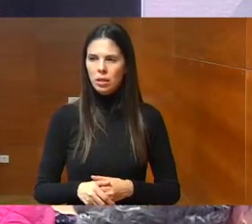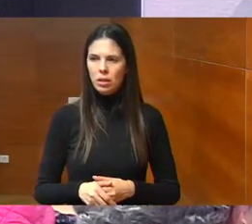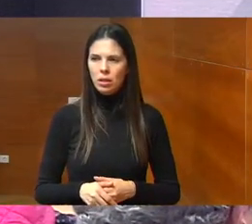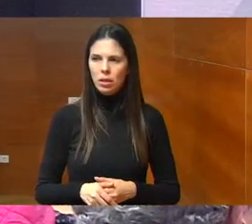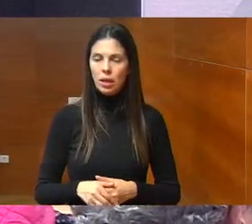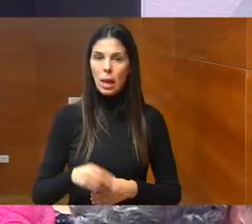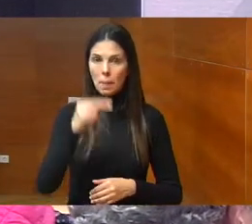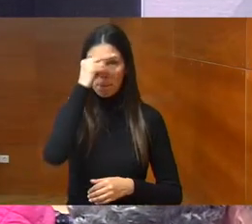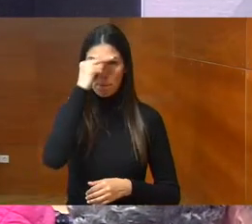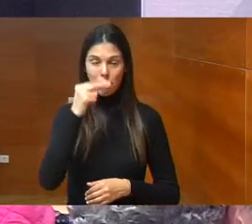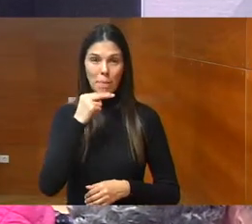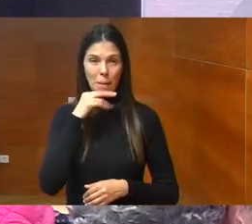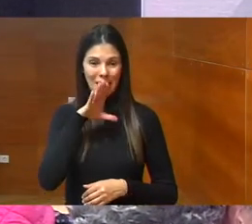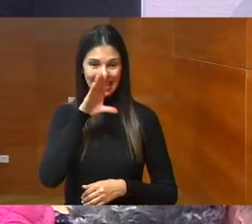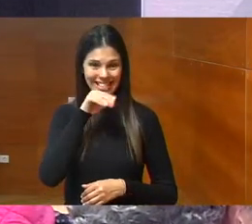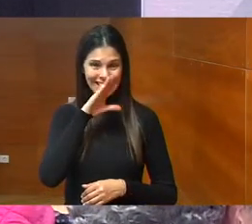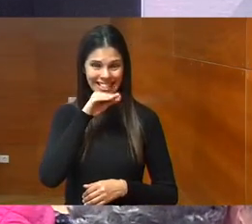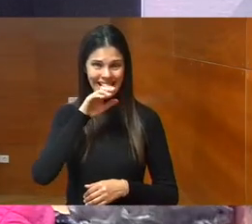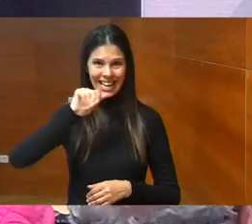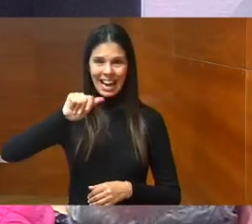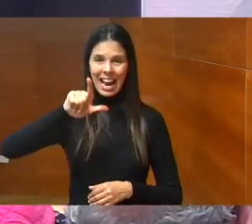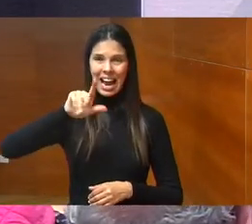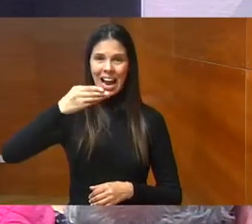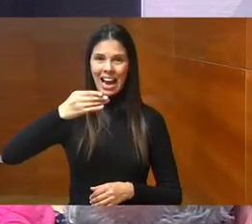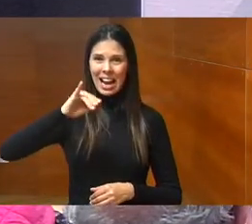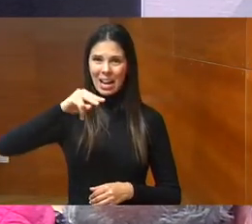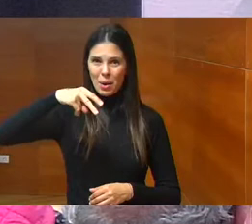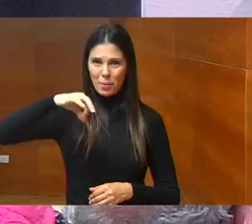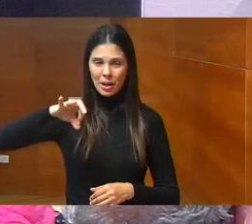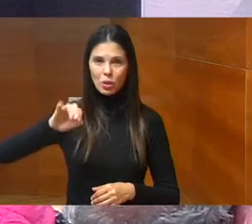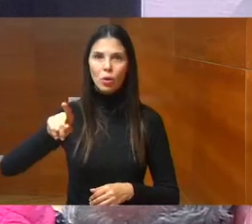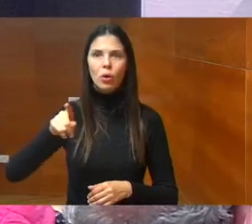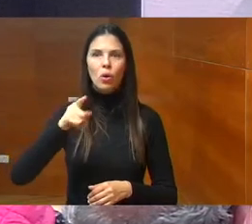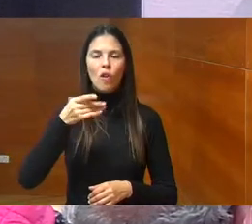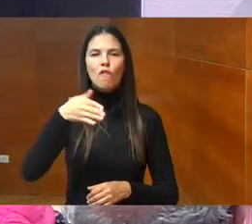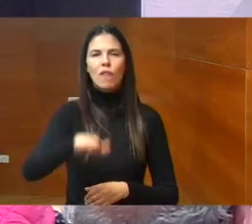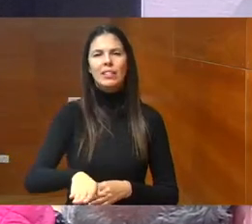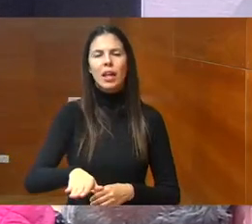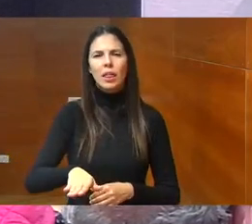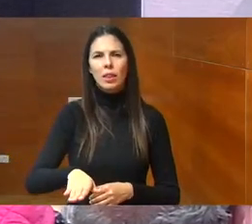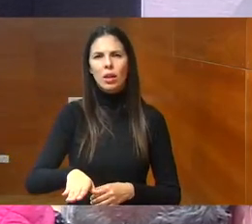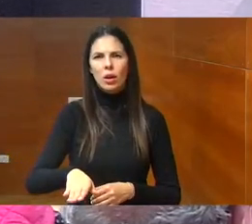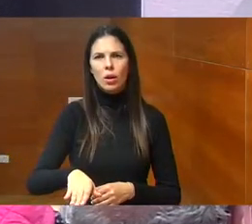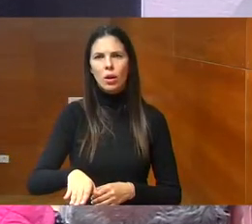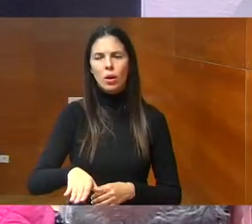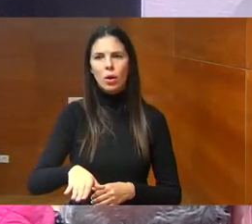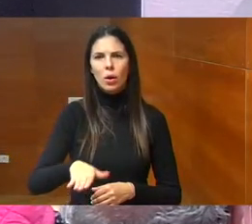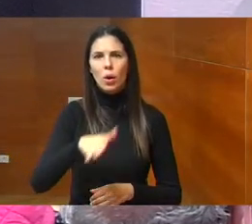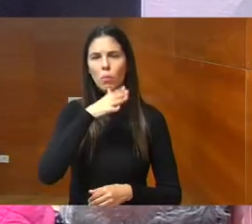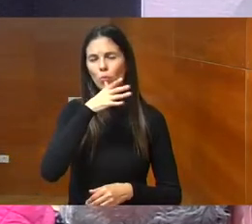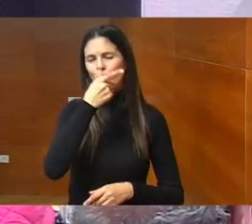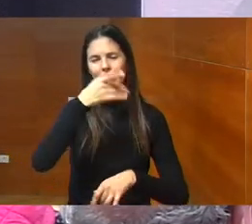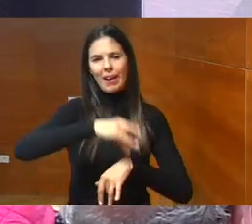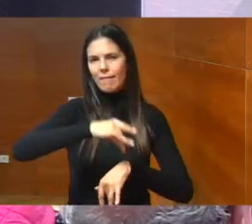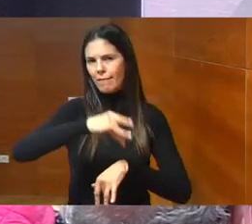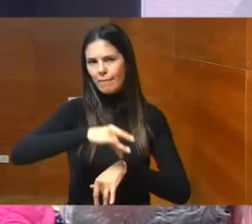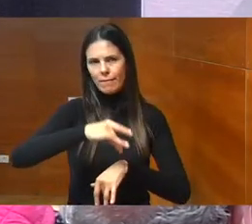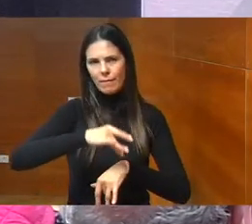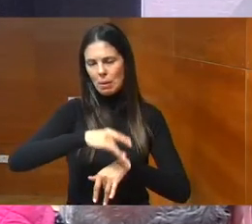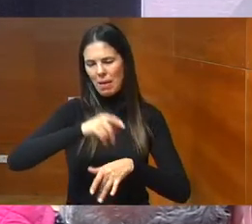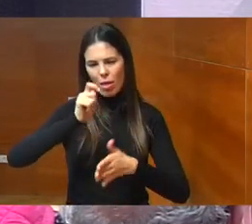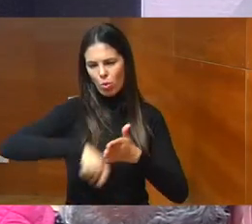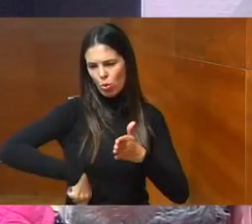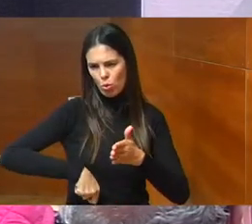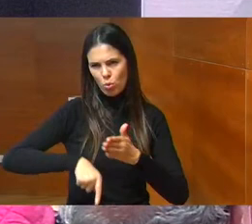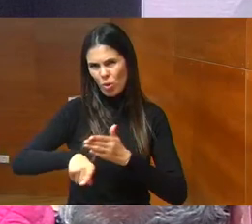opay de chichán Albino Patiño que sobrevive a sus fillos fariseo e víctima de una cruel enfermedades cuando